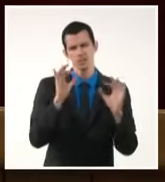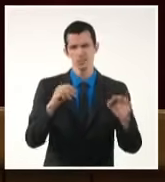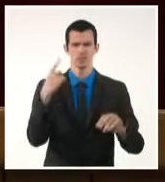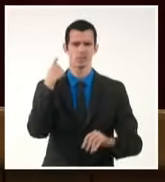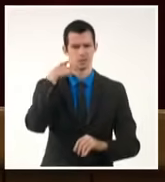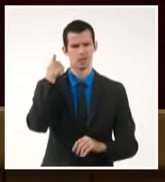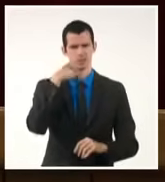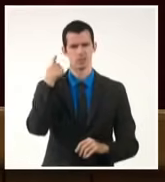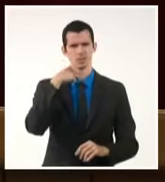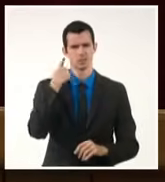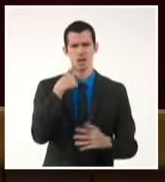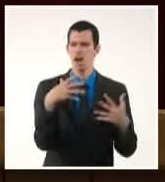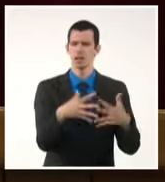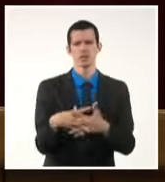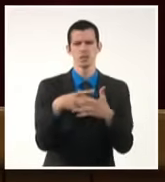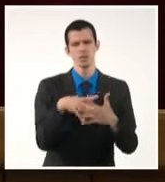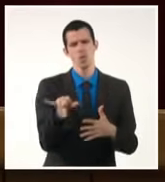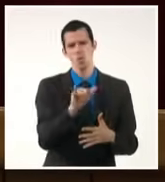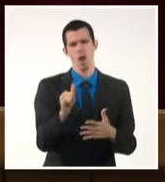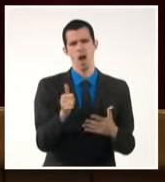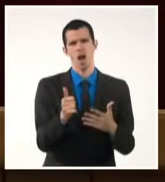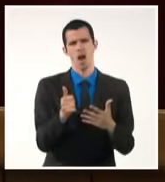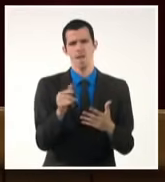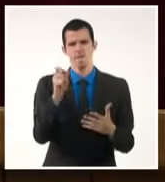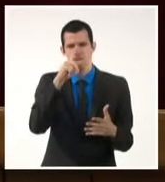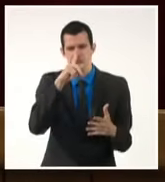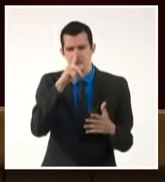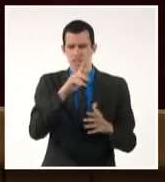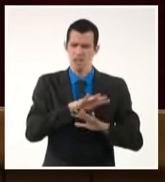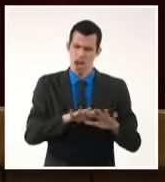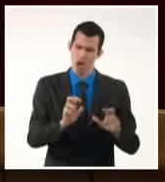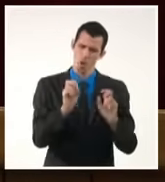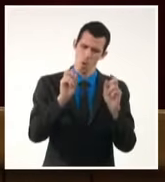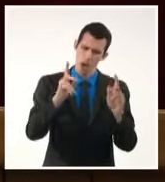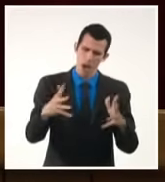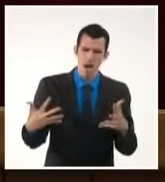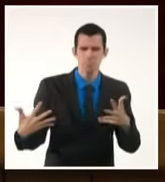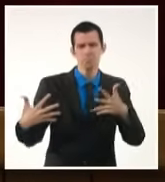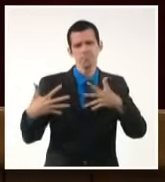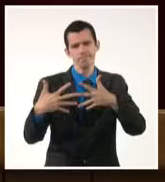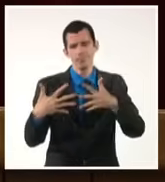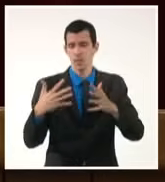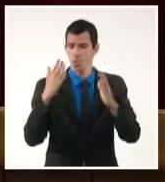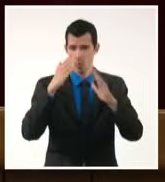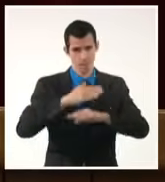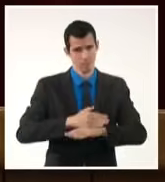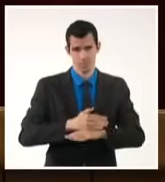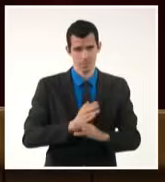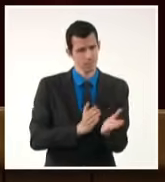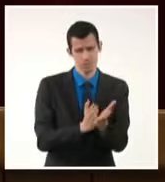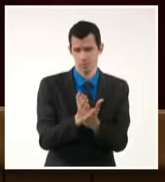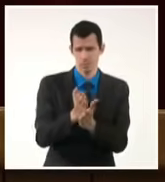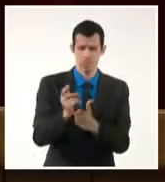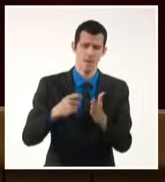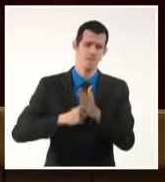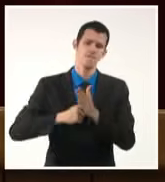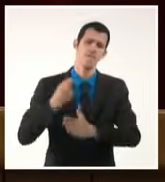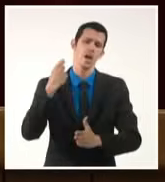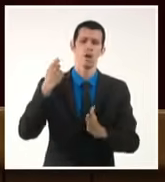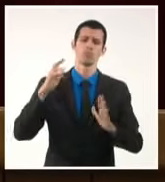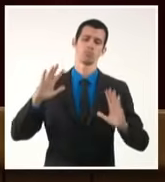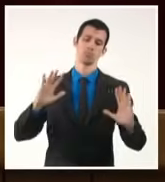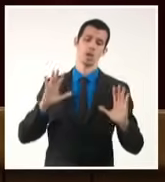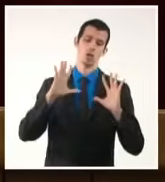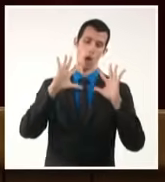los dispuestos a reclamar o sugerir que Cuba ofrezca gestos o concesiones para ayudar, también entre